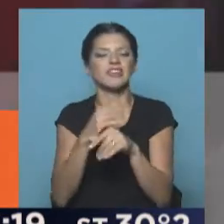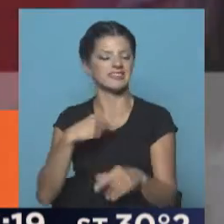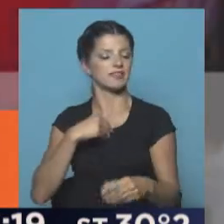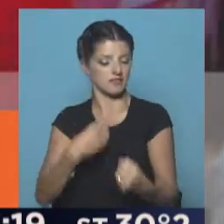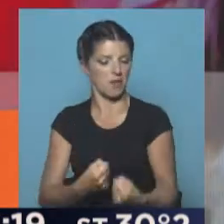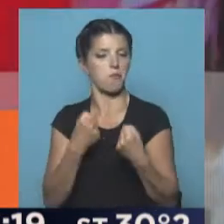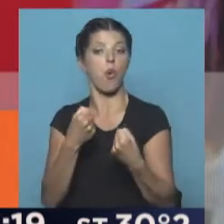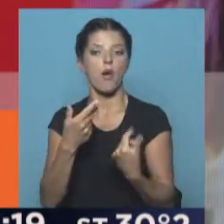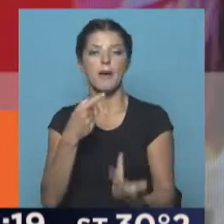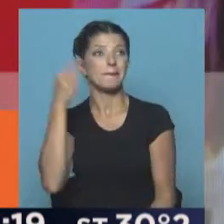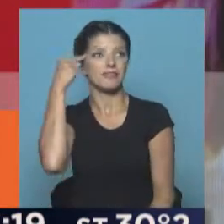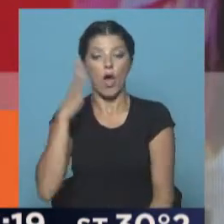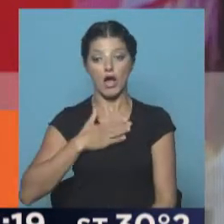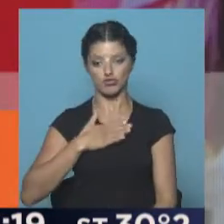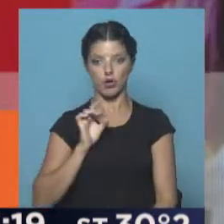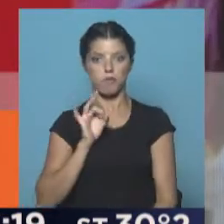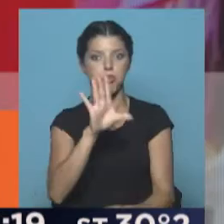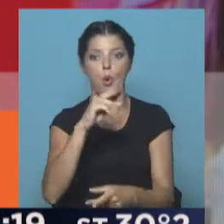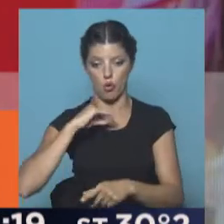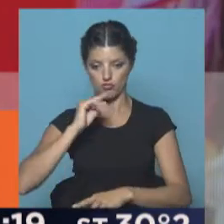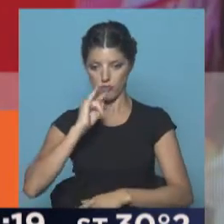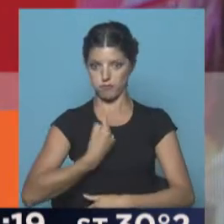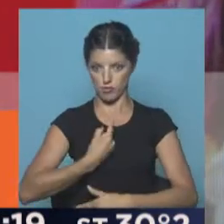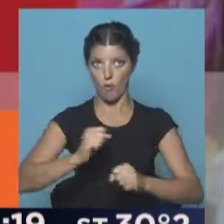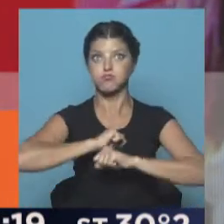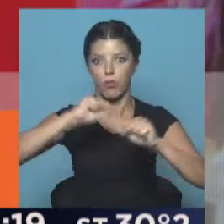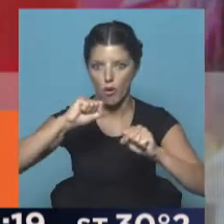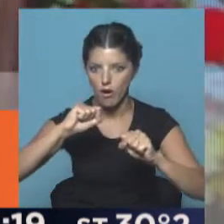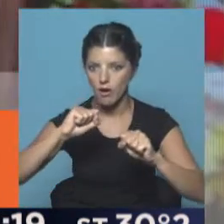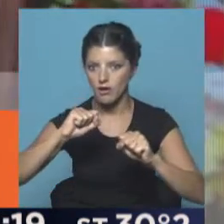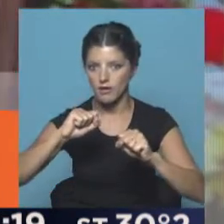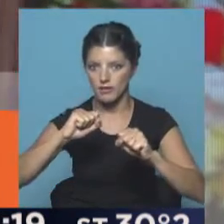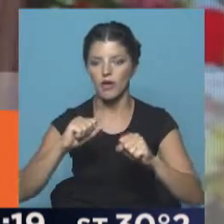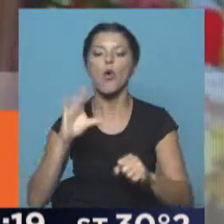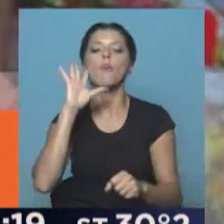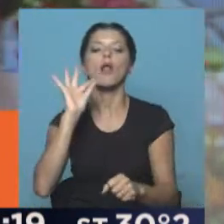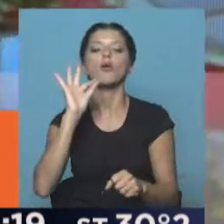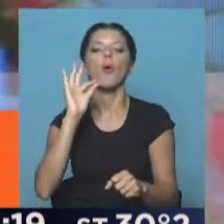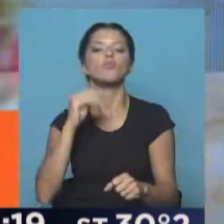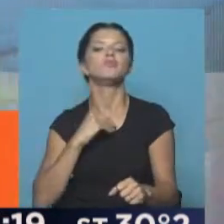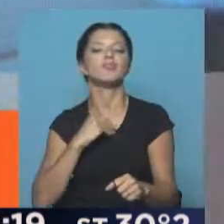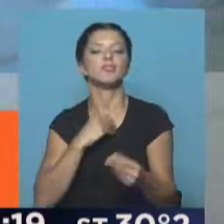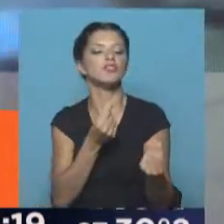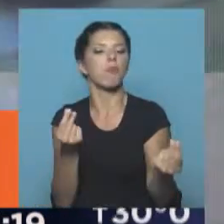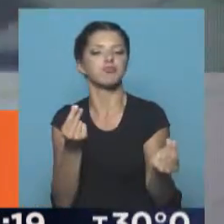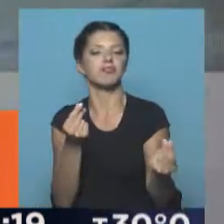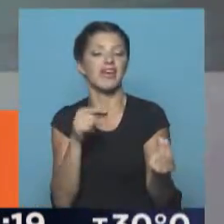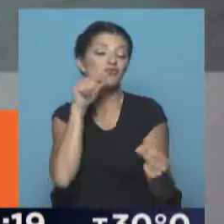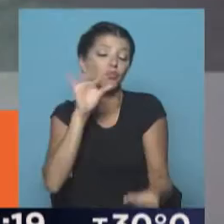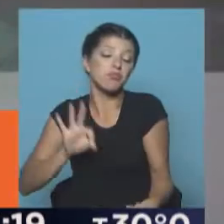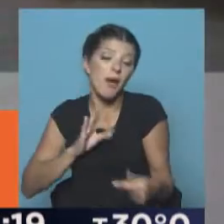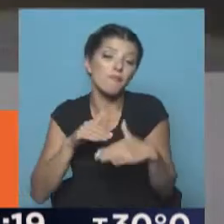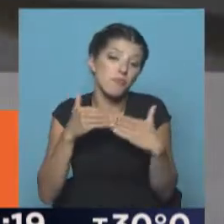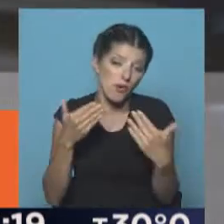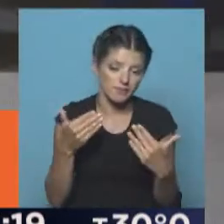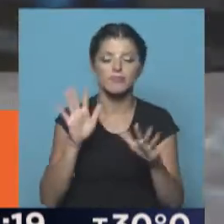bueno, cometiendo un atentado, inmolándose, va a tener un sentido de grandeza que por ahí su vida, que, insisto, es una vida que